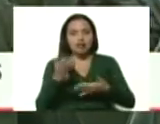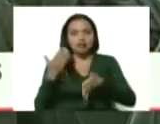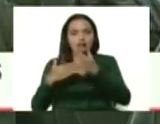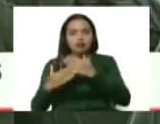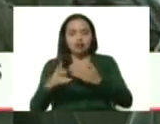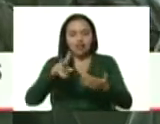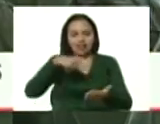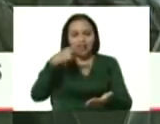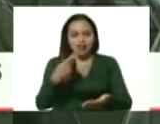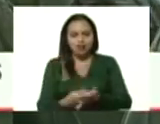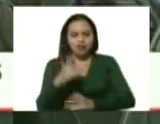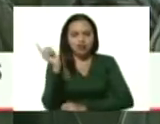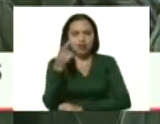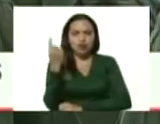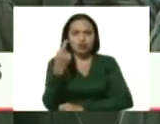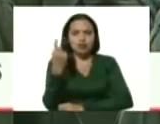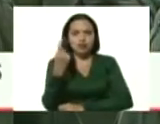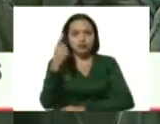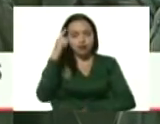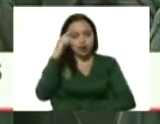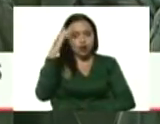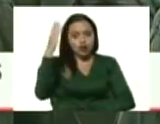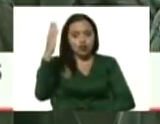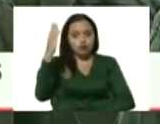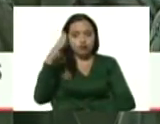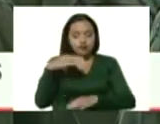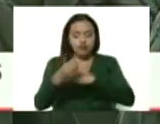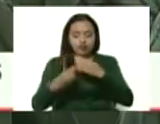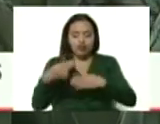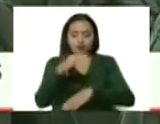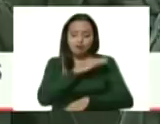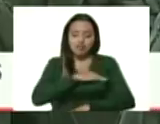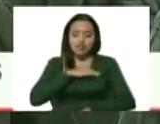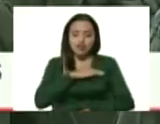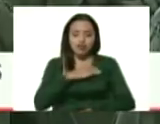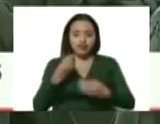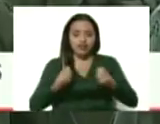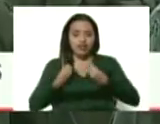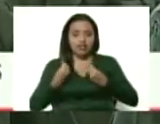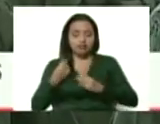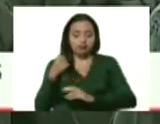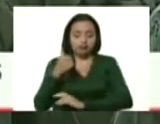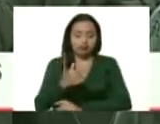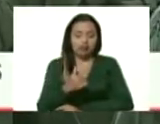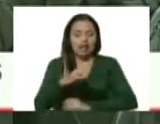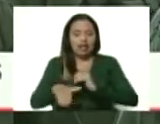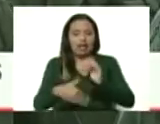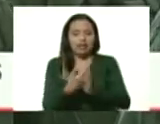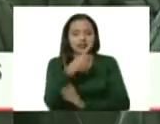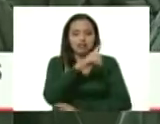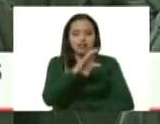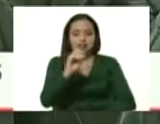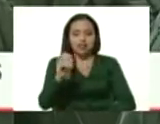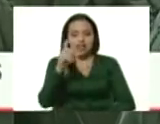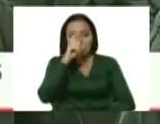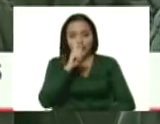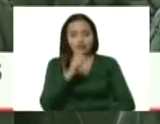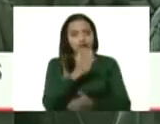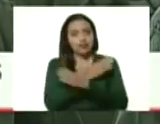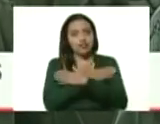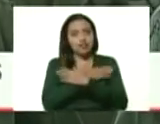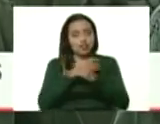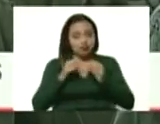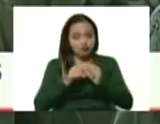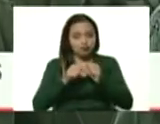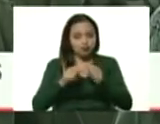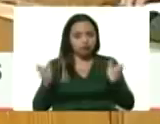en un helicóptero. Y Dios le puso una misión especial para que le resta de vida de aquí a 100 años. Lo felicito, siga adelante con